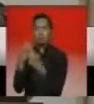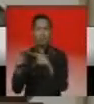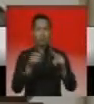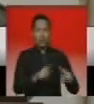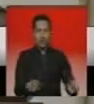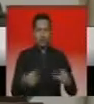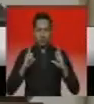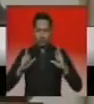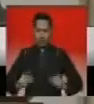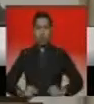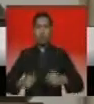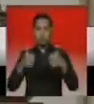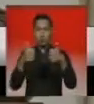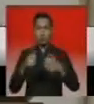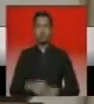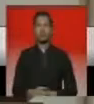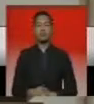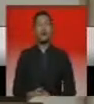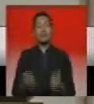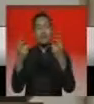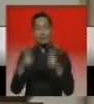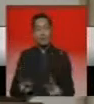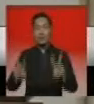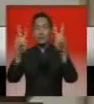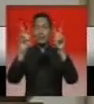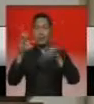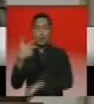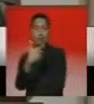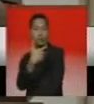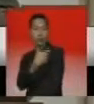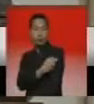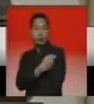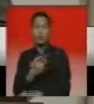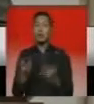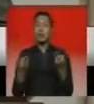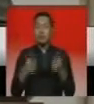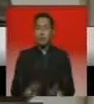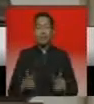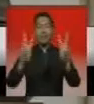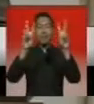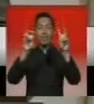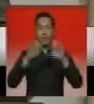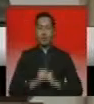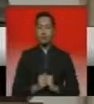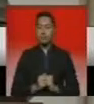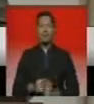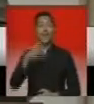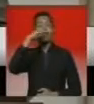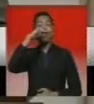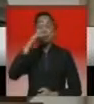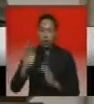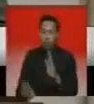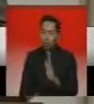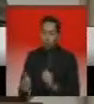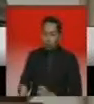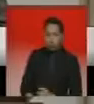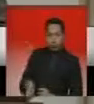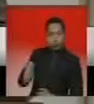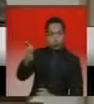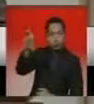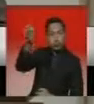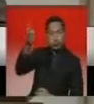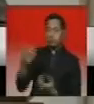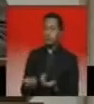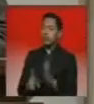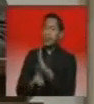de vacunación, hablamos también de control de crecimiento y desarrollo de los niños y